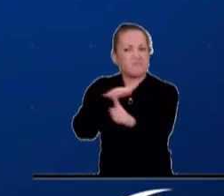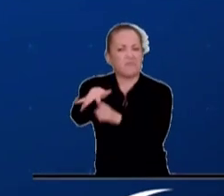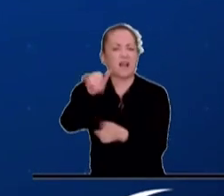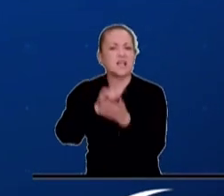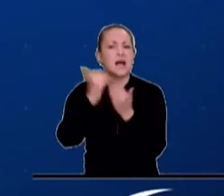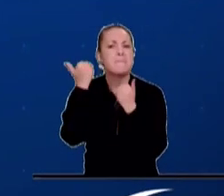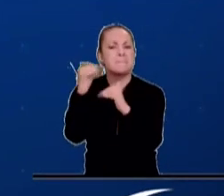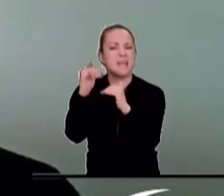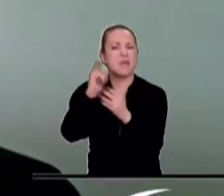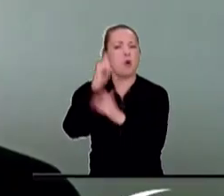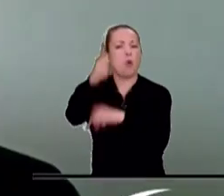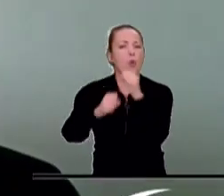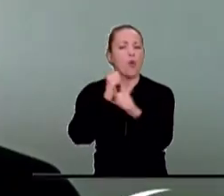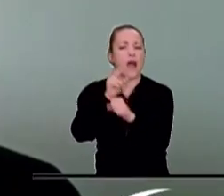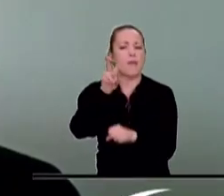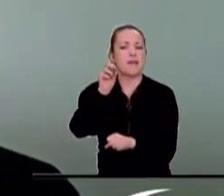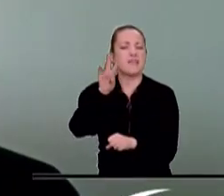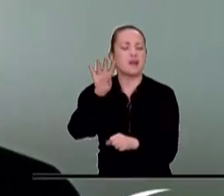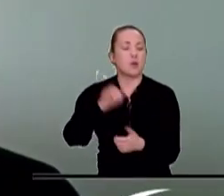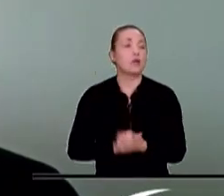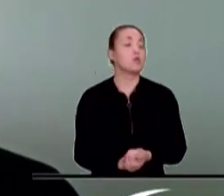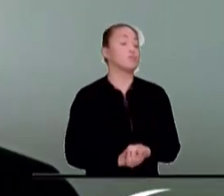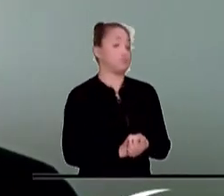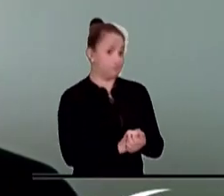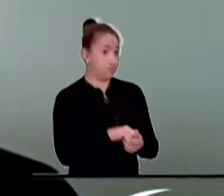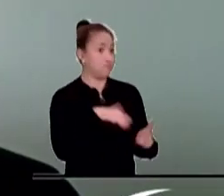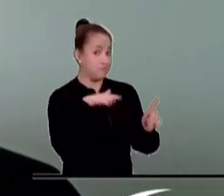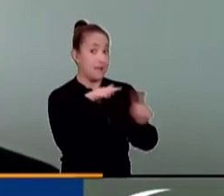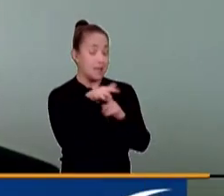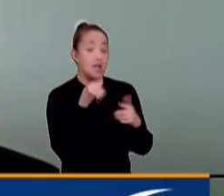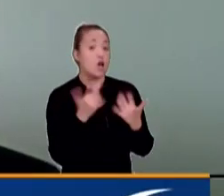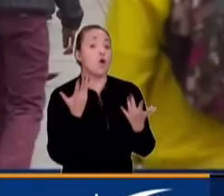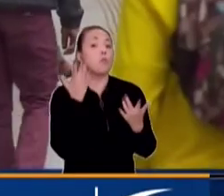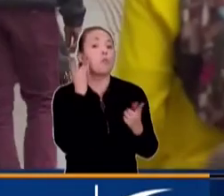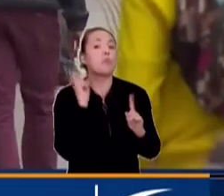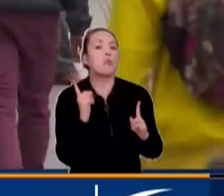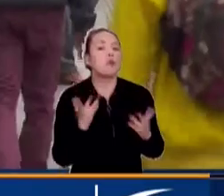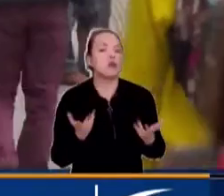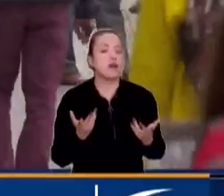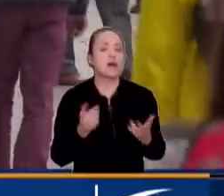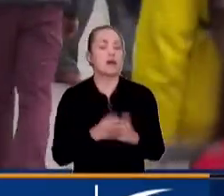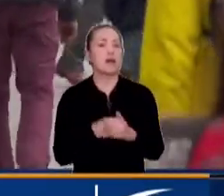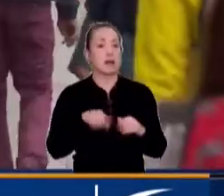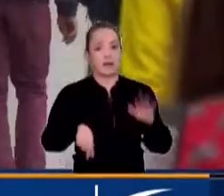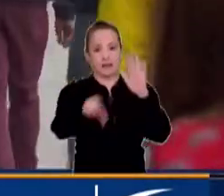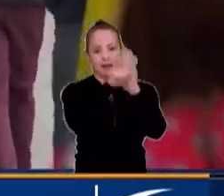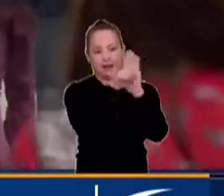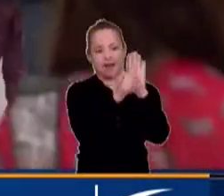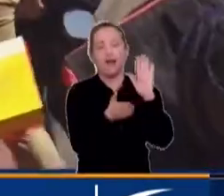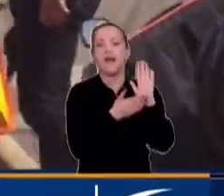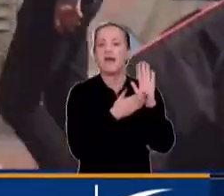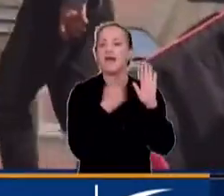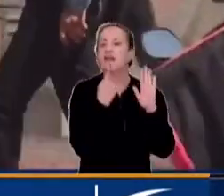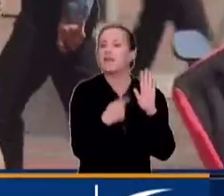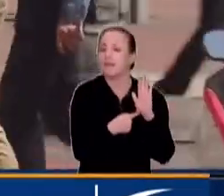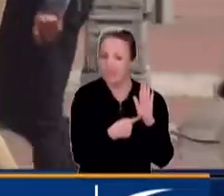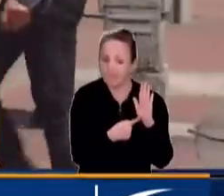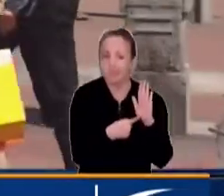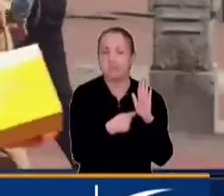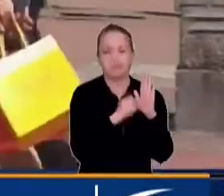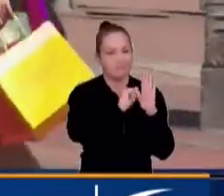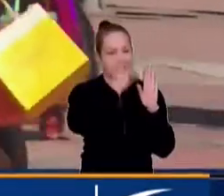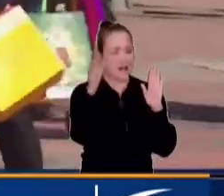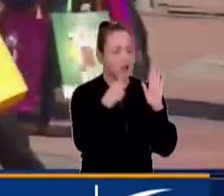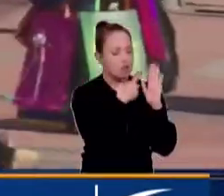2024? Incide muchísimo, Alejandra, porque la ley tiene claro que hay dos puntos